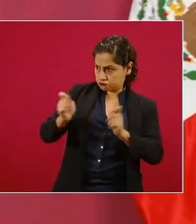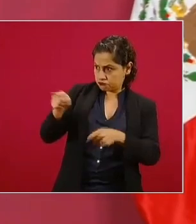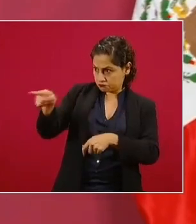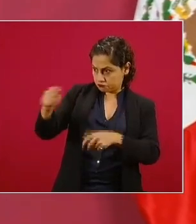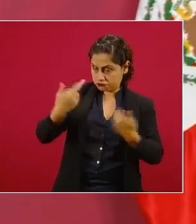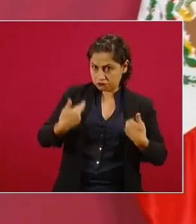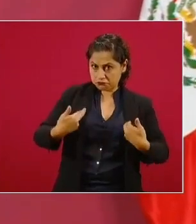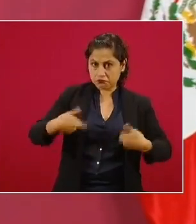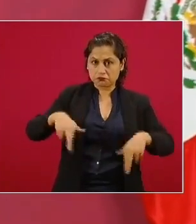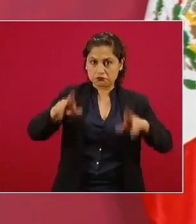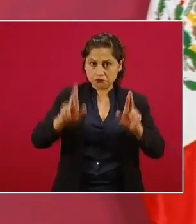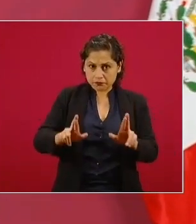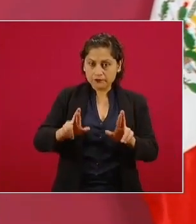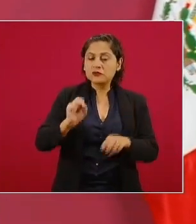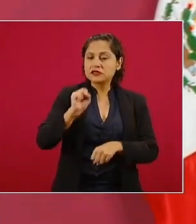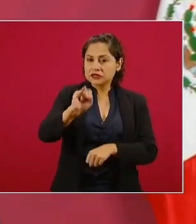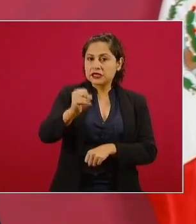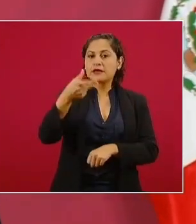dicen